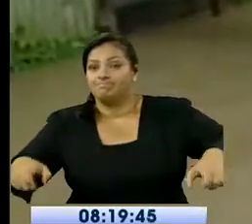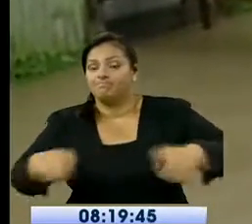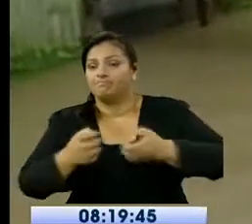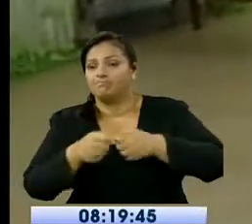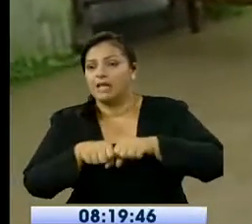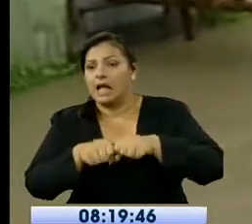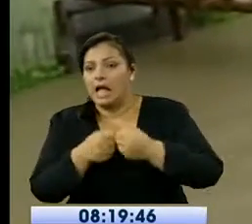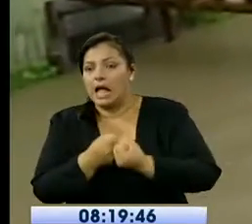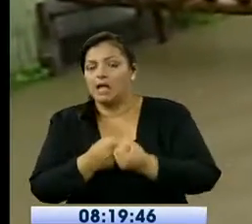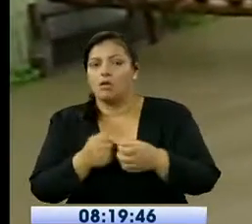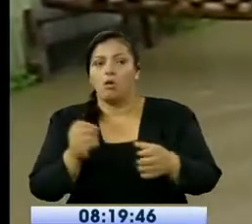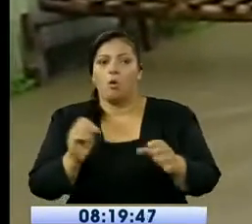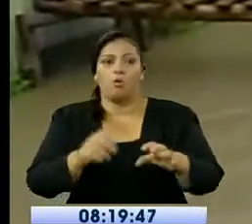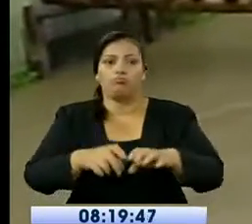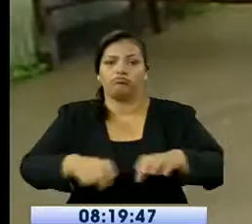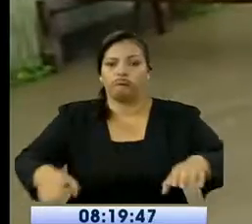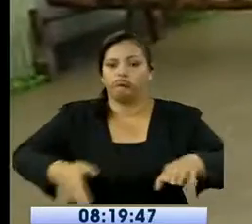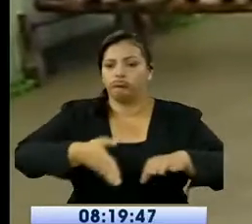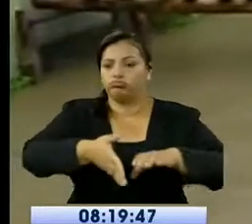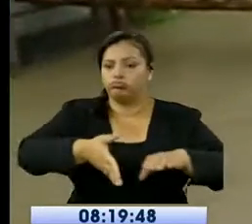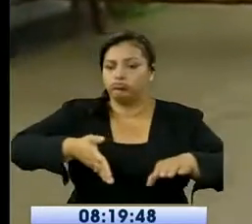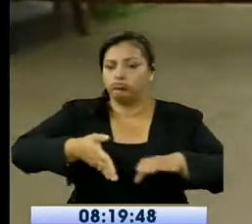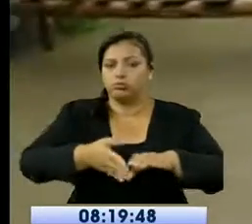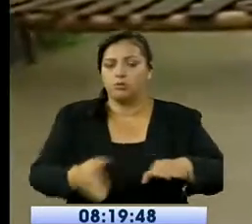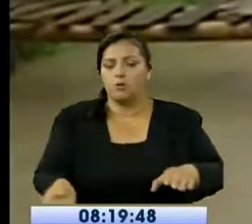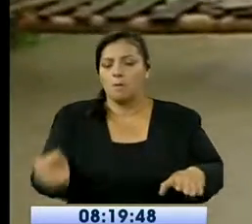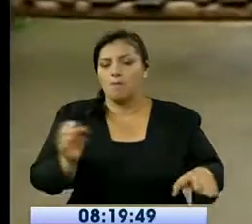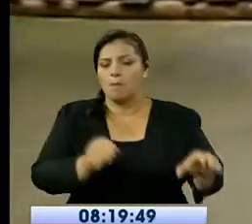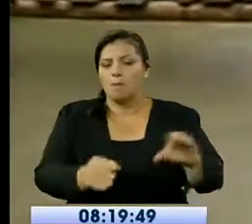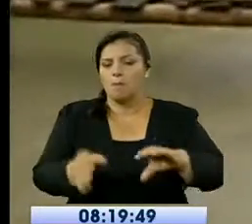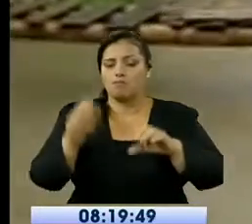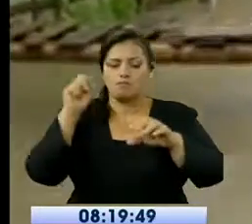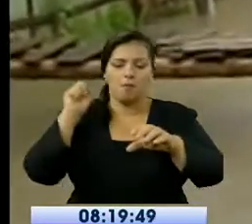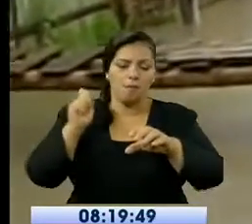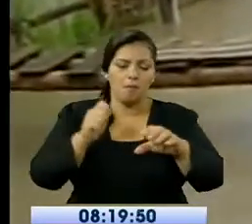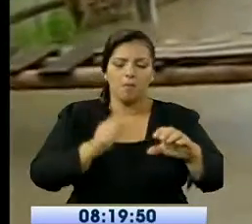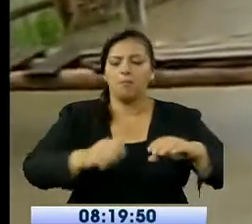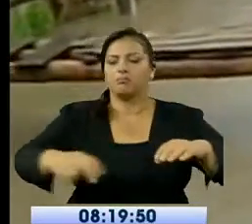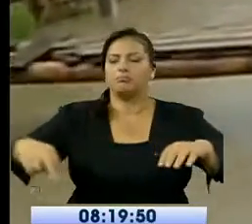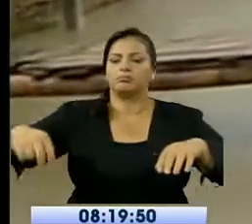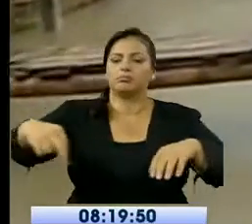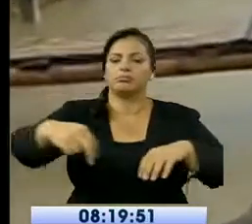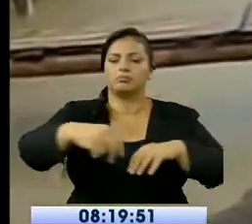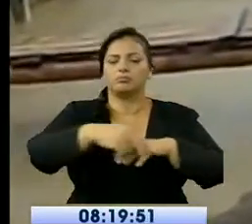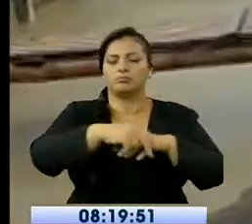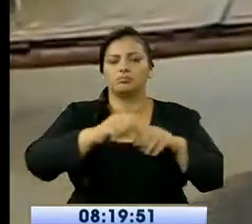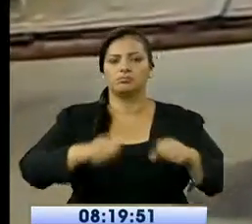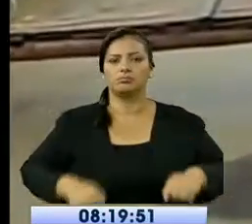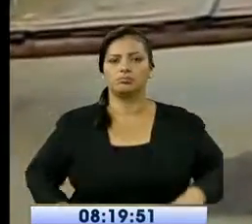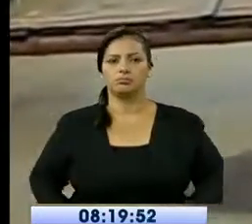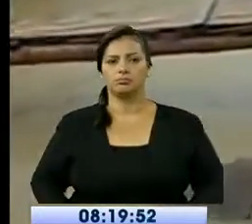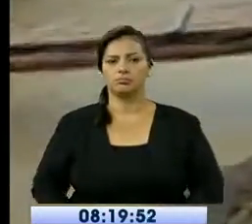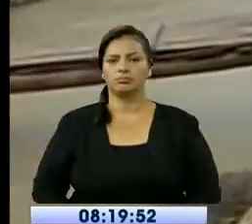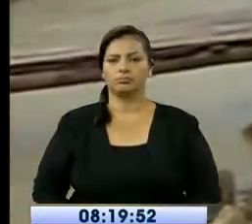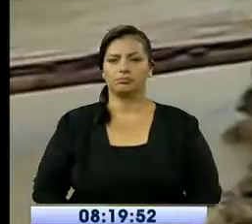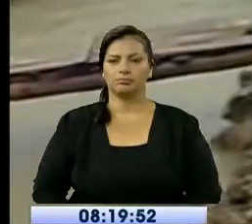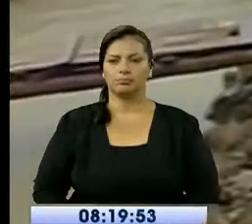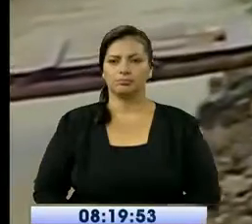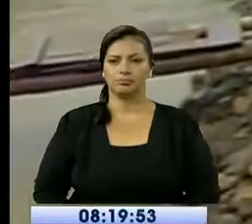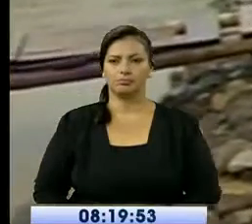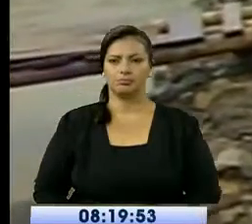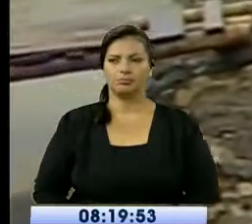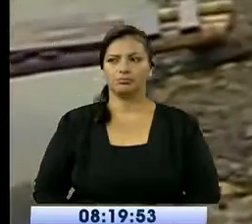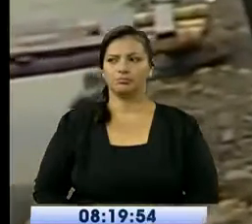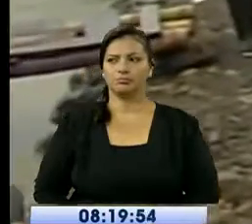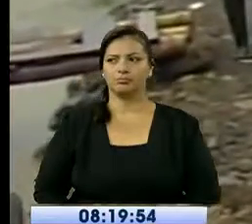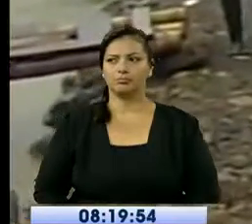trasladar de un lugar a otro. Mi estimada amiga, buenos días. Usted me decía que me indicaba usted. Buenos días. Sí, Dios le